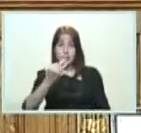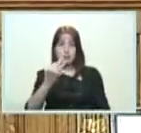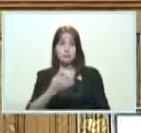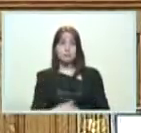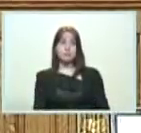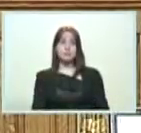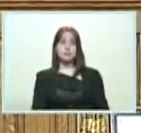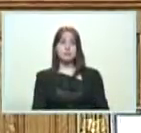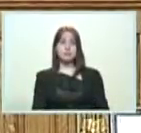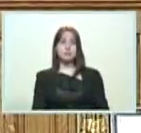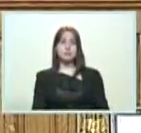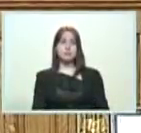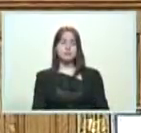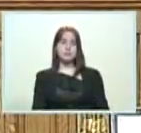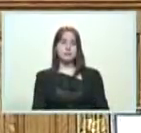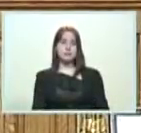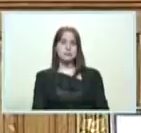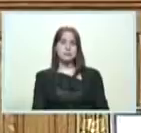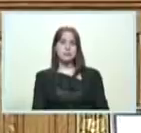Adán.